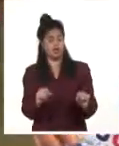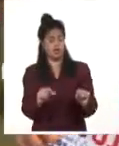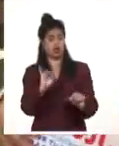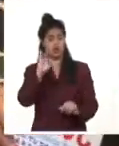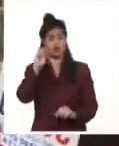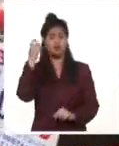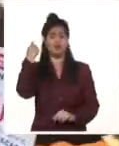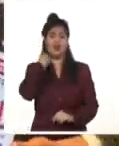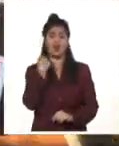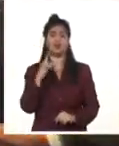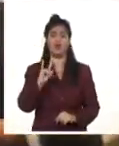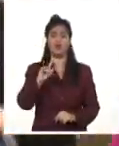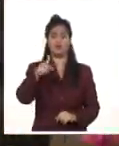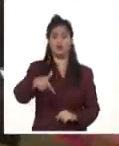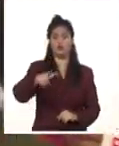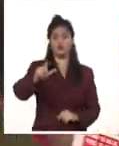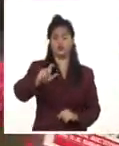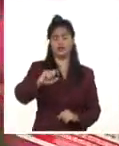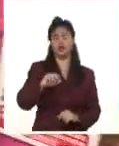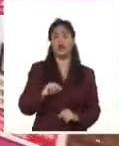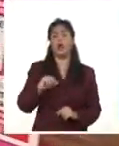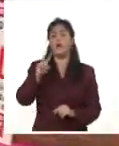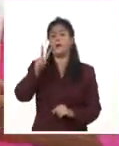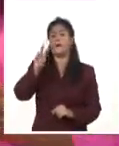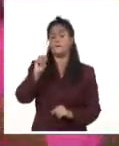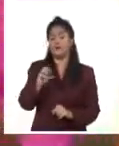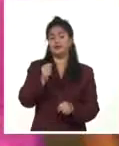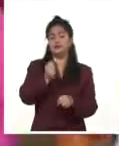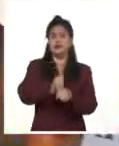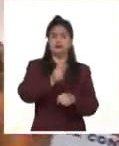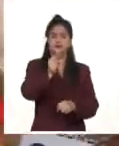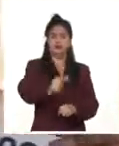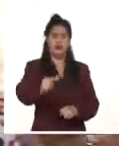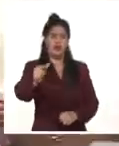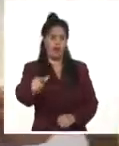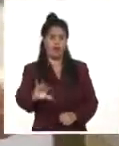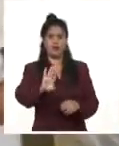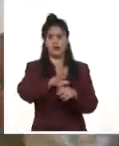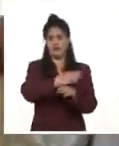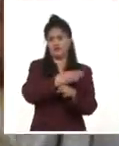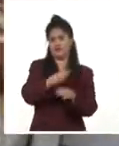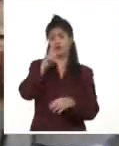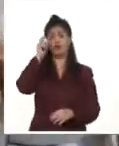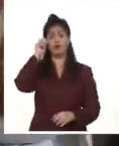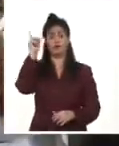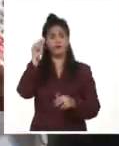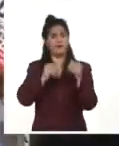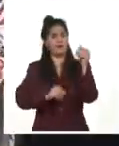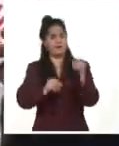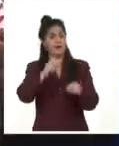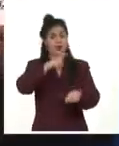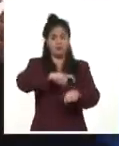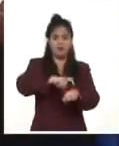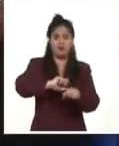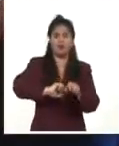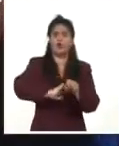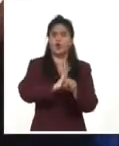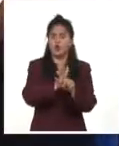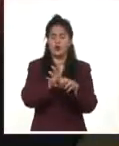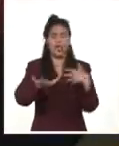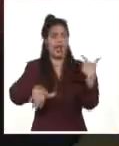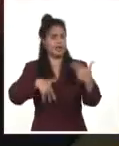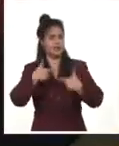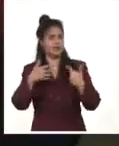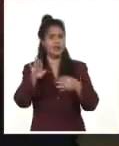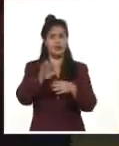de la UJC 20 noveles trabajadores de diversos sectores, quienes han tenido una activa participación en las actividades de